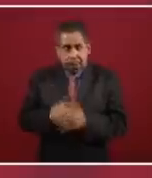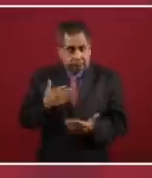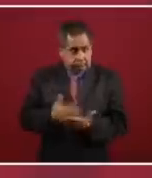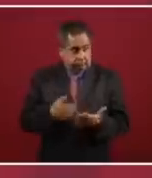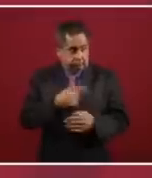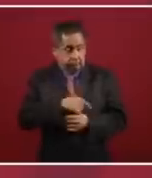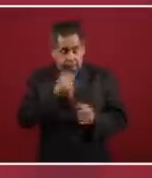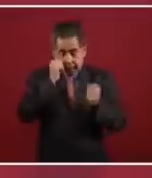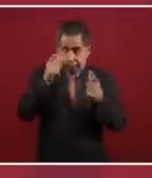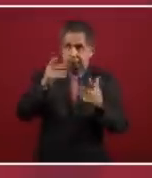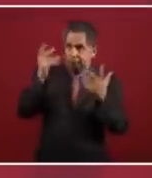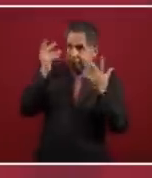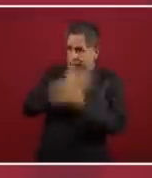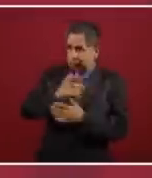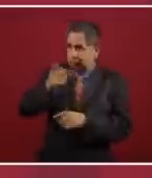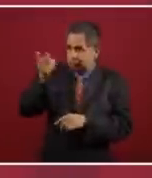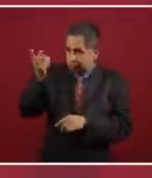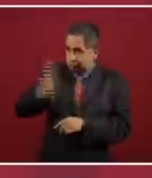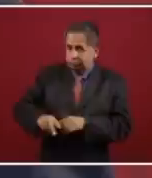sorprendidos, ya no